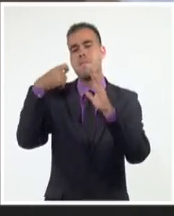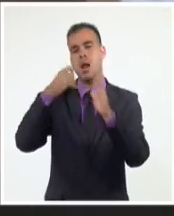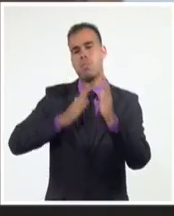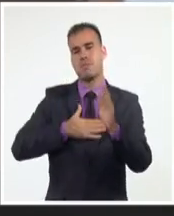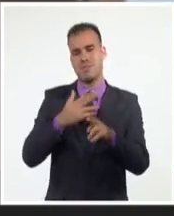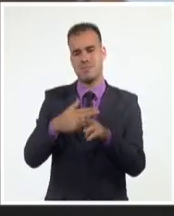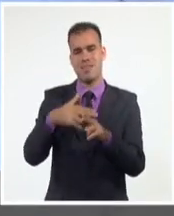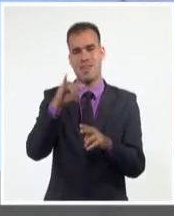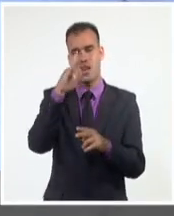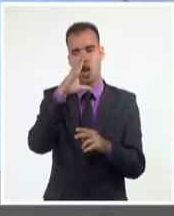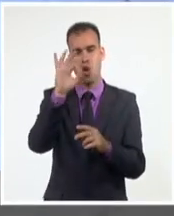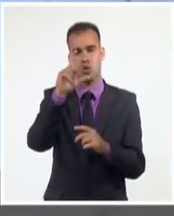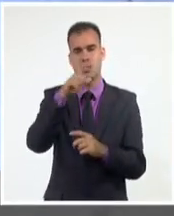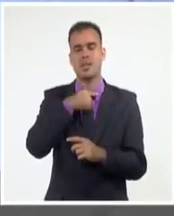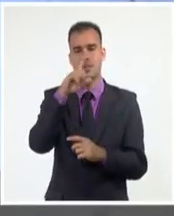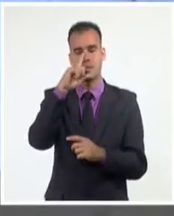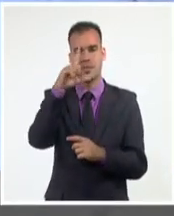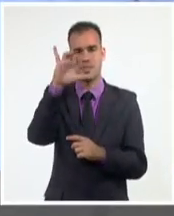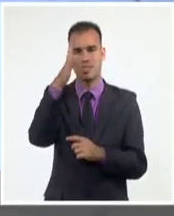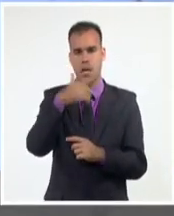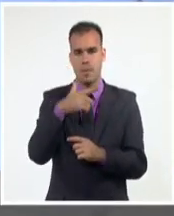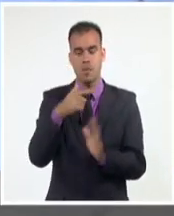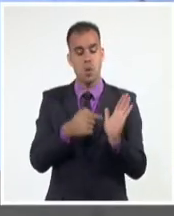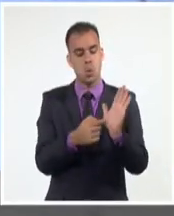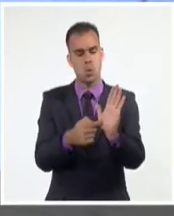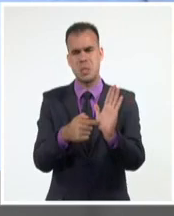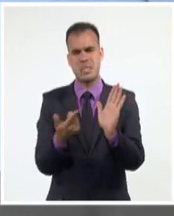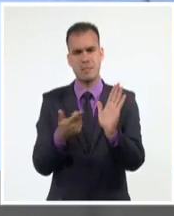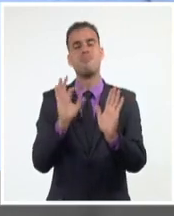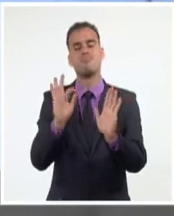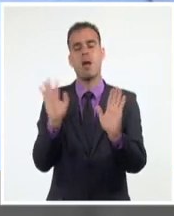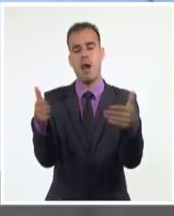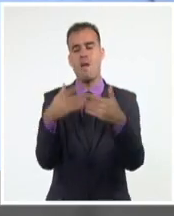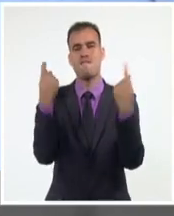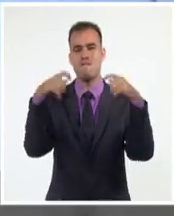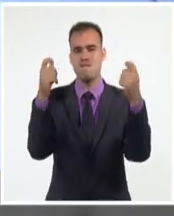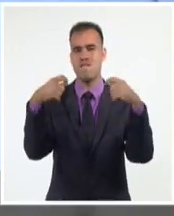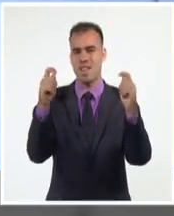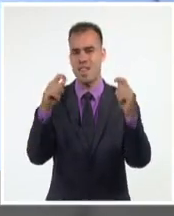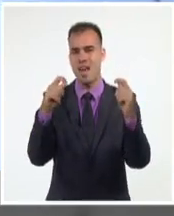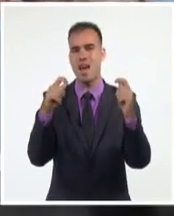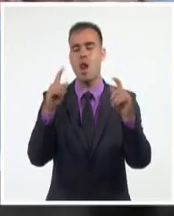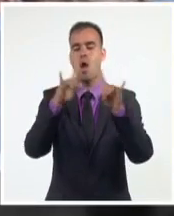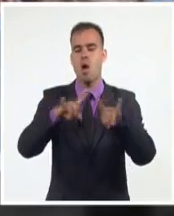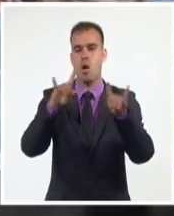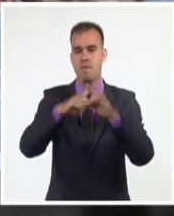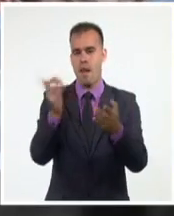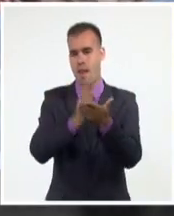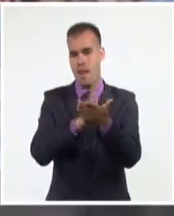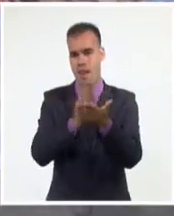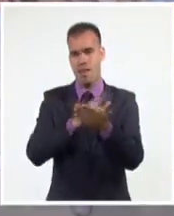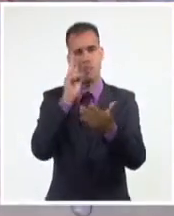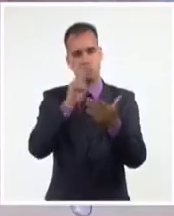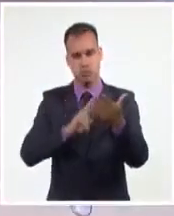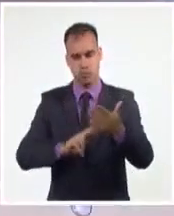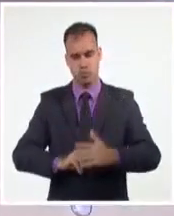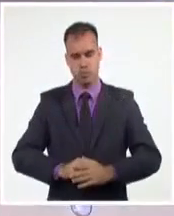realizador Alejandro Gil. La presentación formó parte de la clausura del Festival Universitario del Libro y la Literatura.